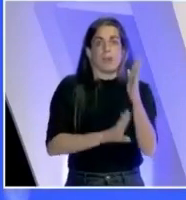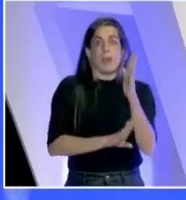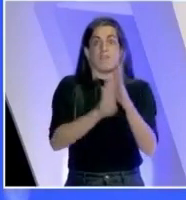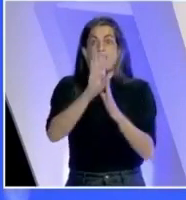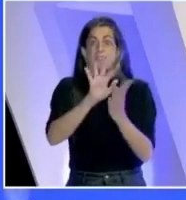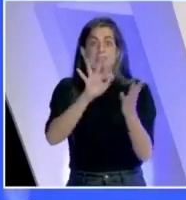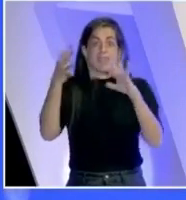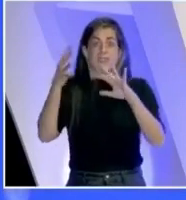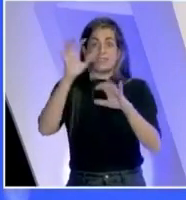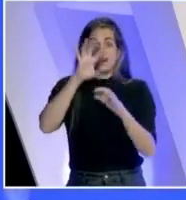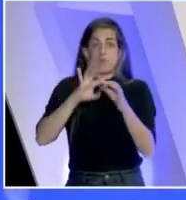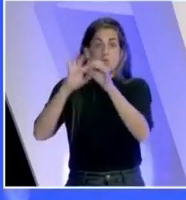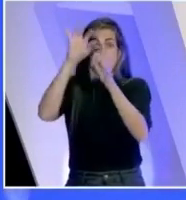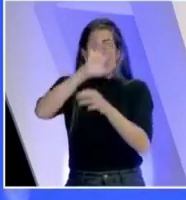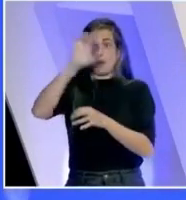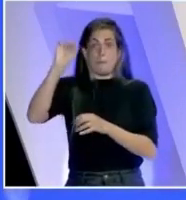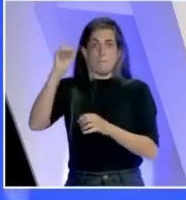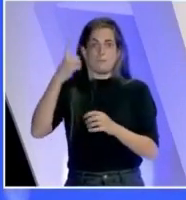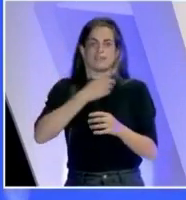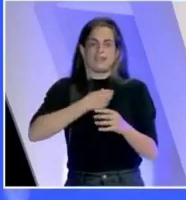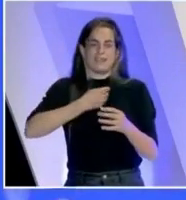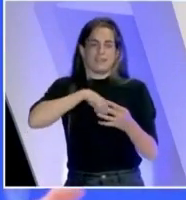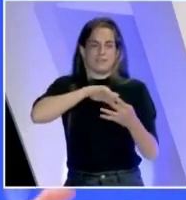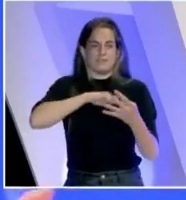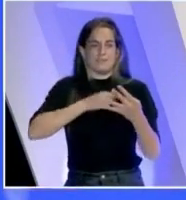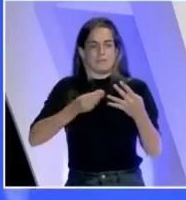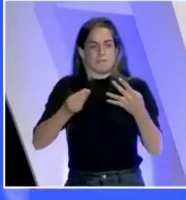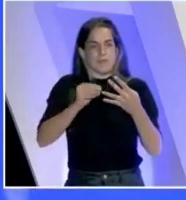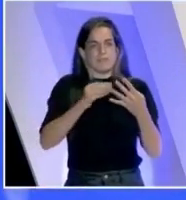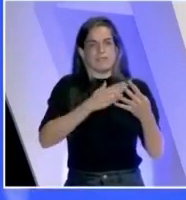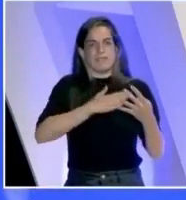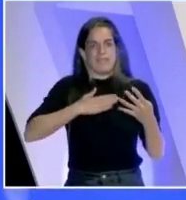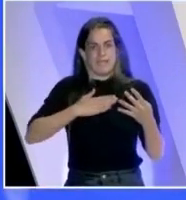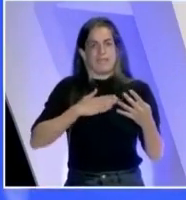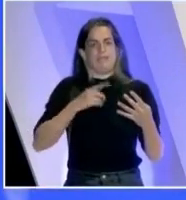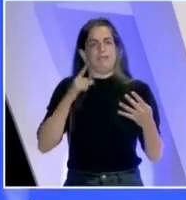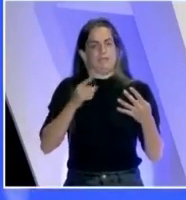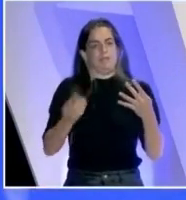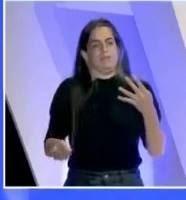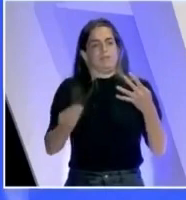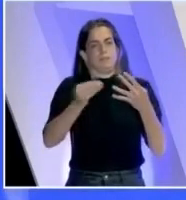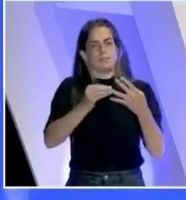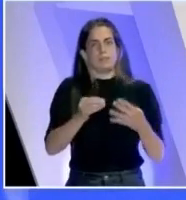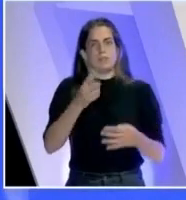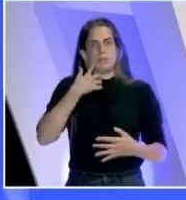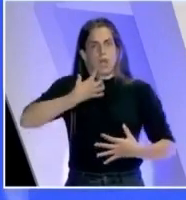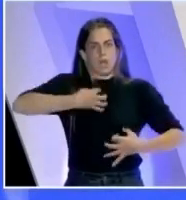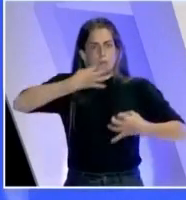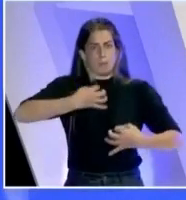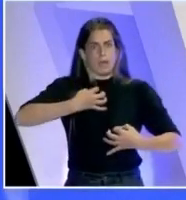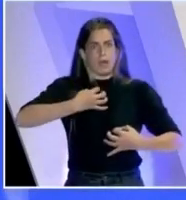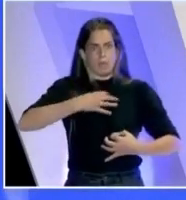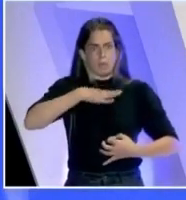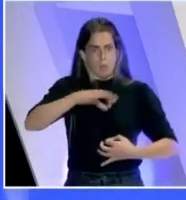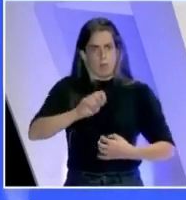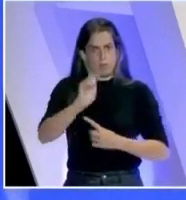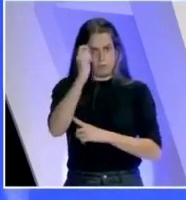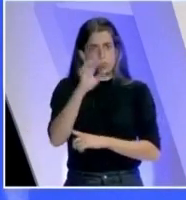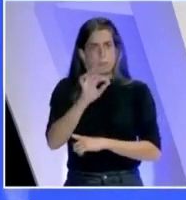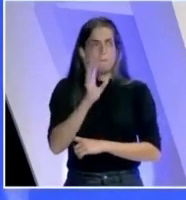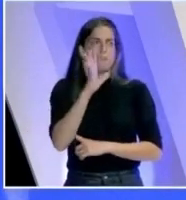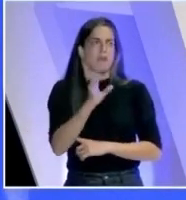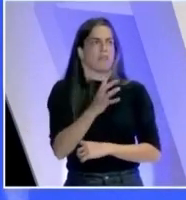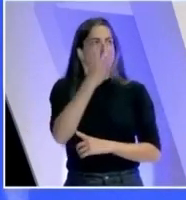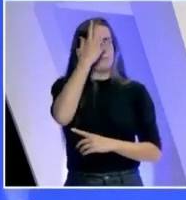Europea. Y esa España, aunque pueda parecer imposible, es realmente posible. Es posible